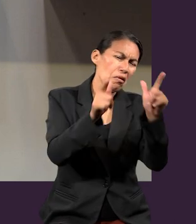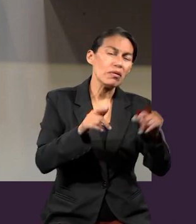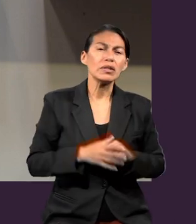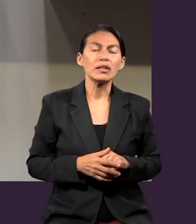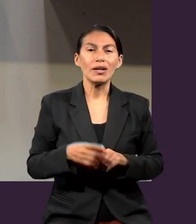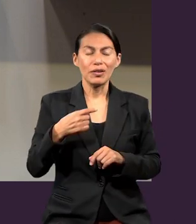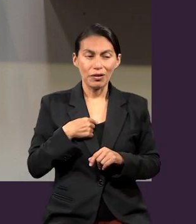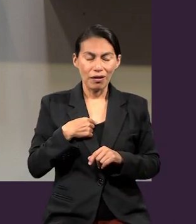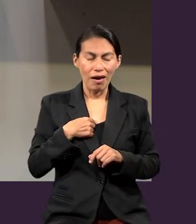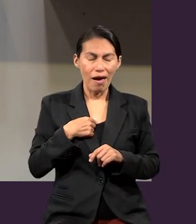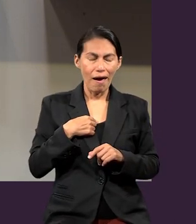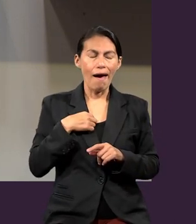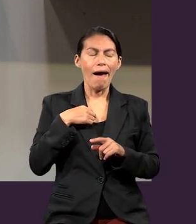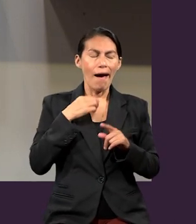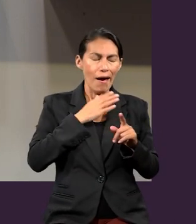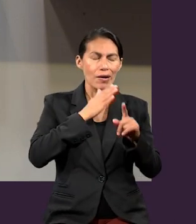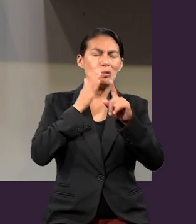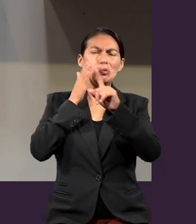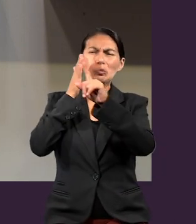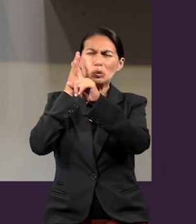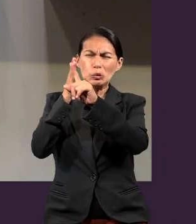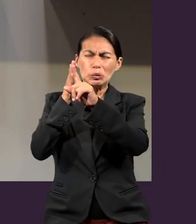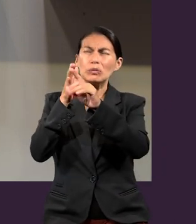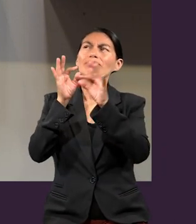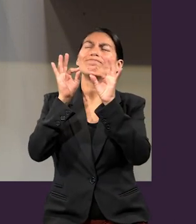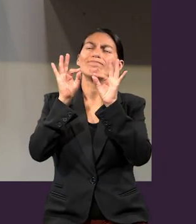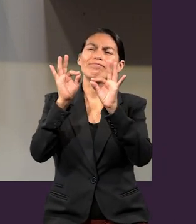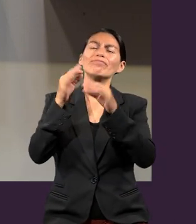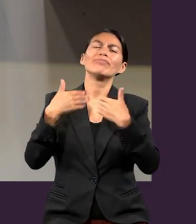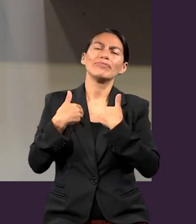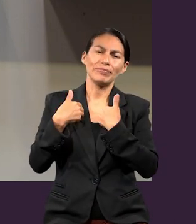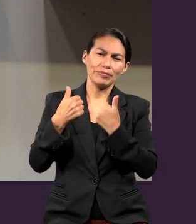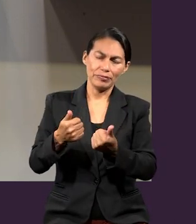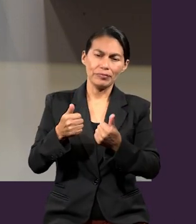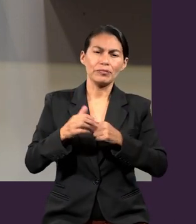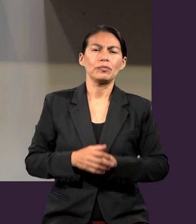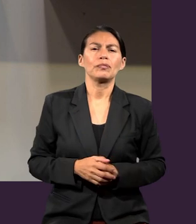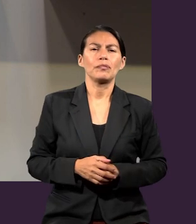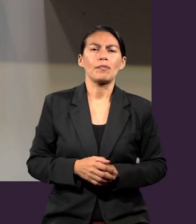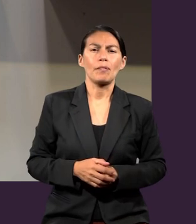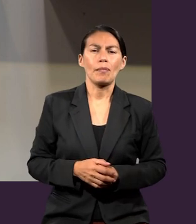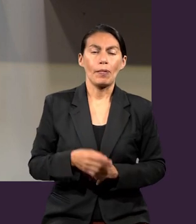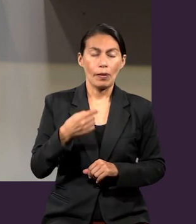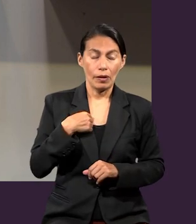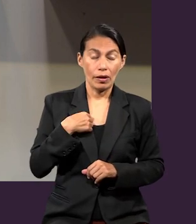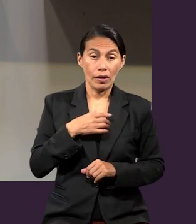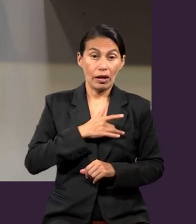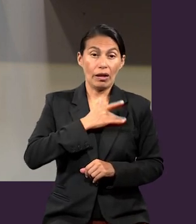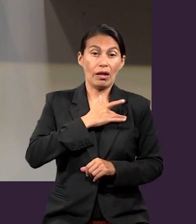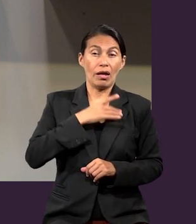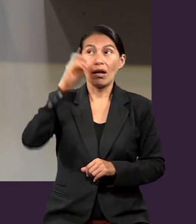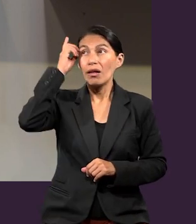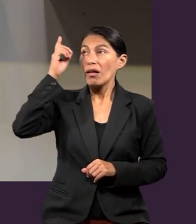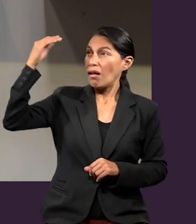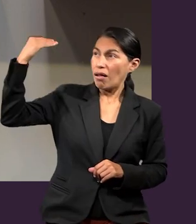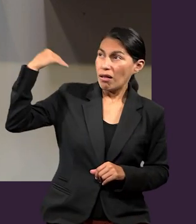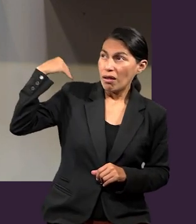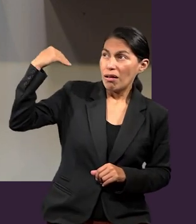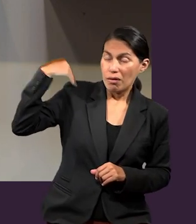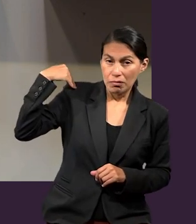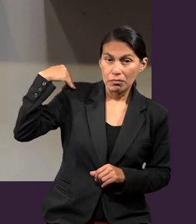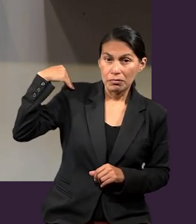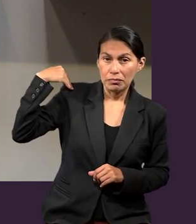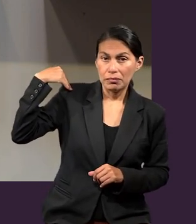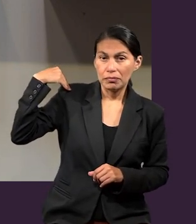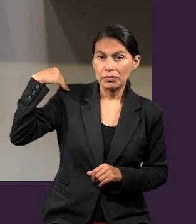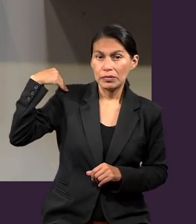Eso me dio mi misión. Eso me dio una convicción. Y me hizo un llamado.